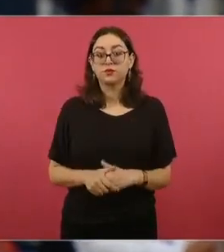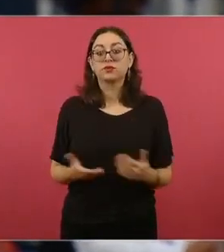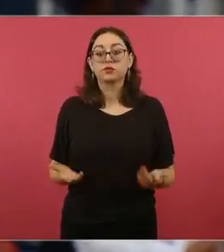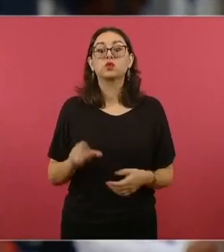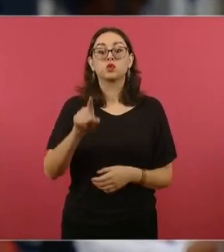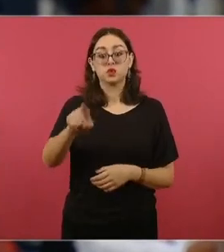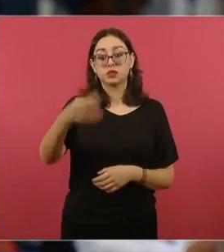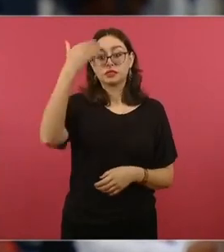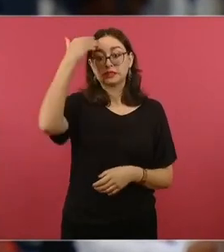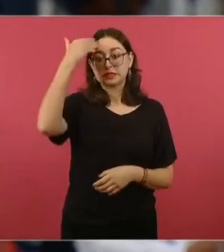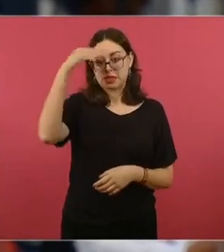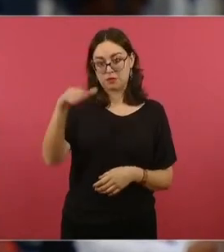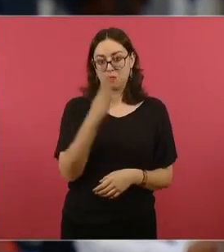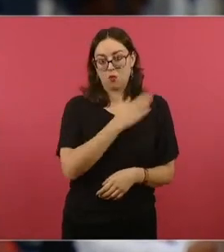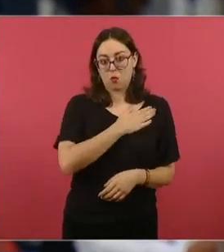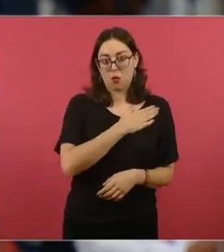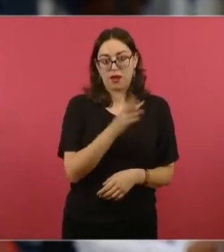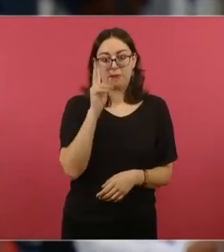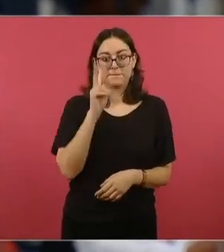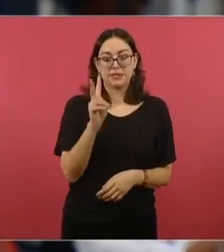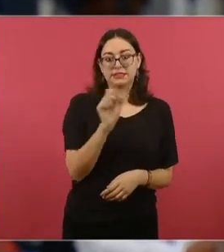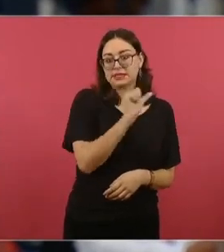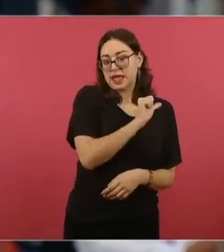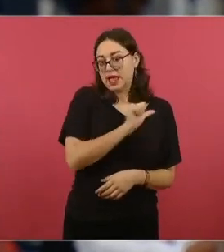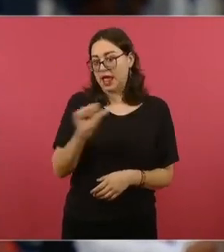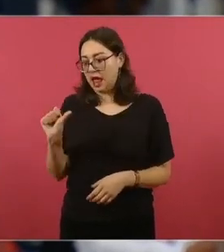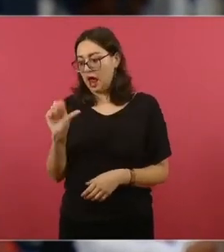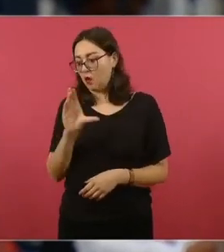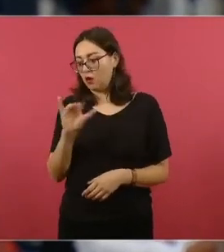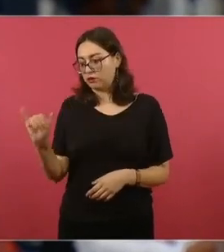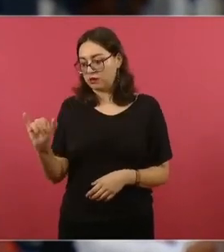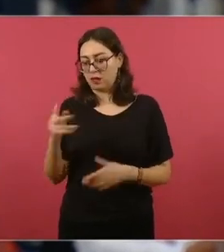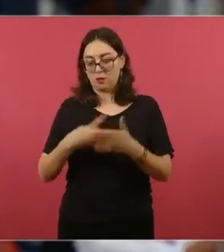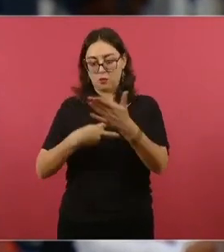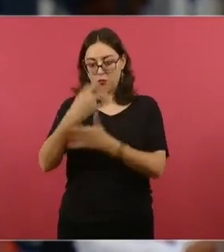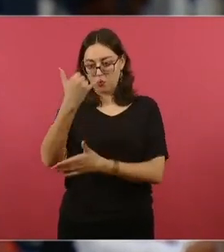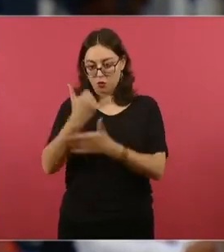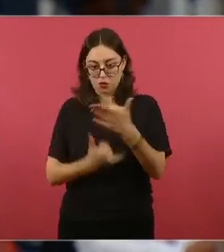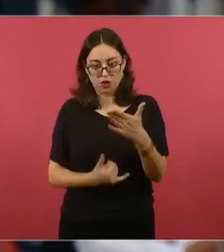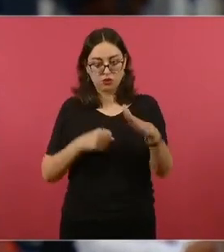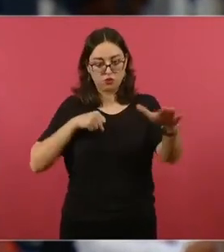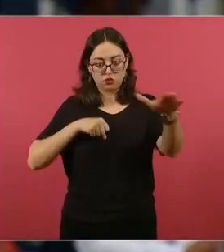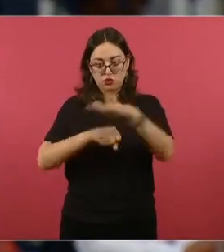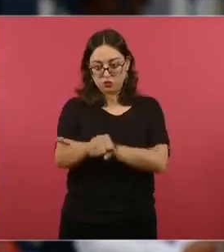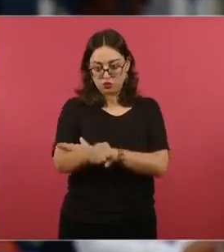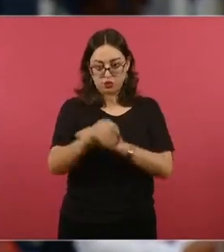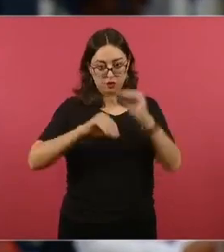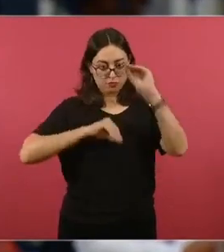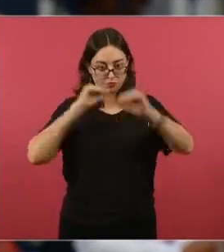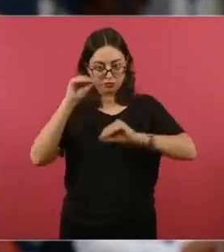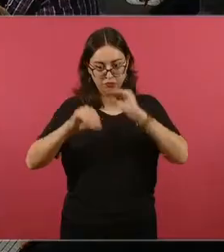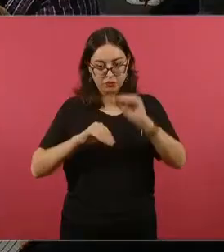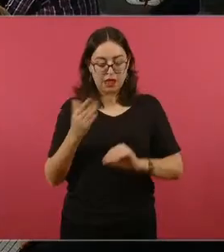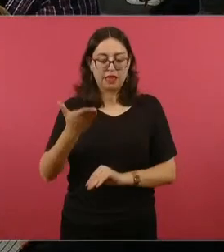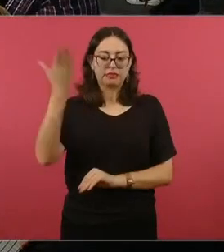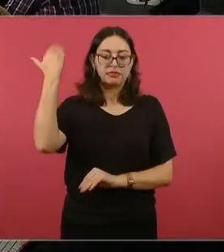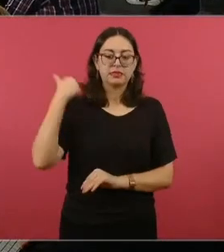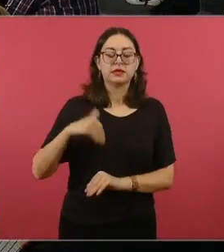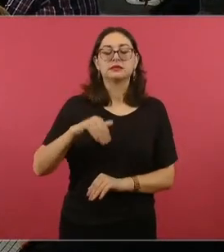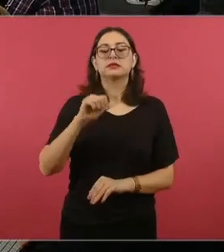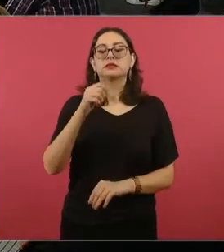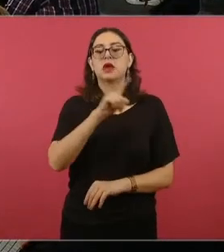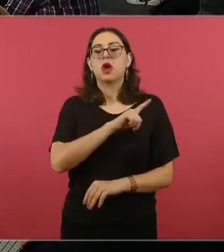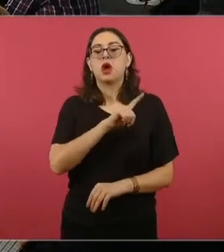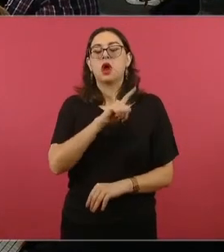fue el proyecto del tren suburbano. Cuando fue jefe de gobierno tocó firmar acuerdos y proyectos con el gobernador Arturo Montiel, con el